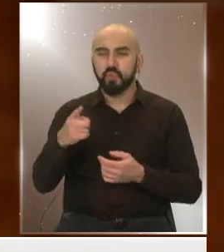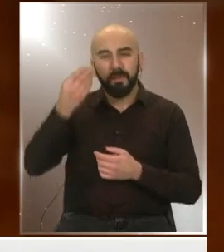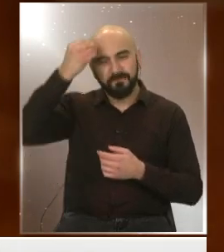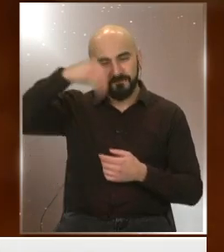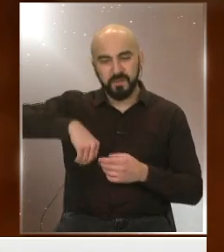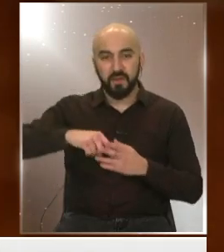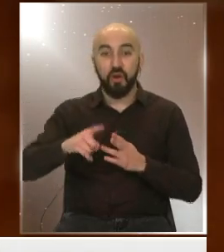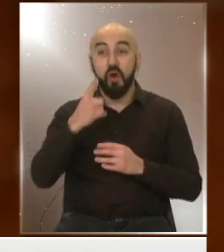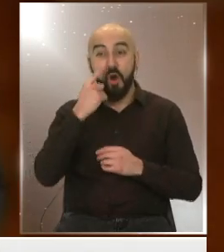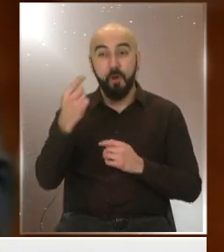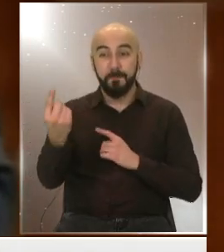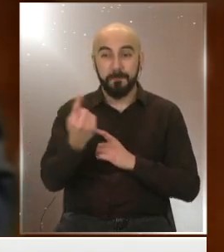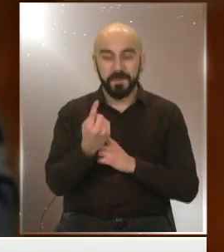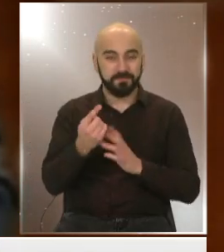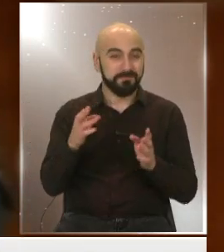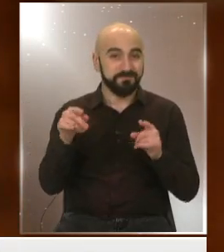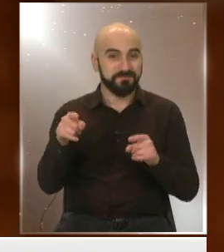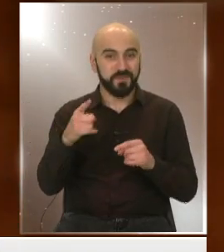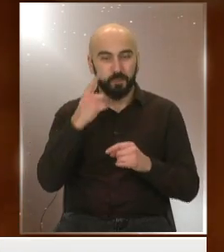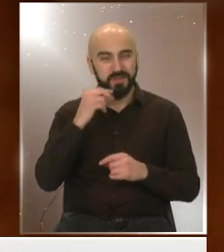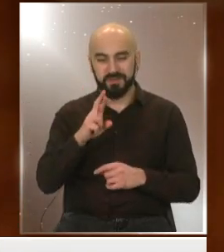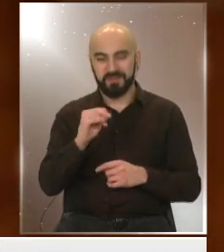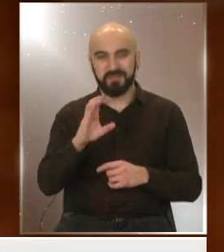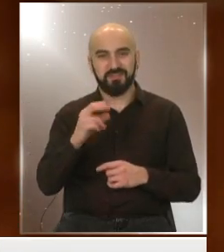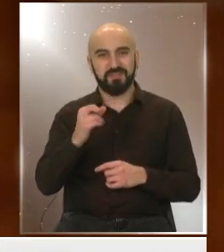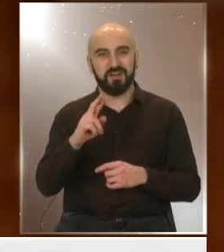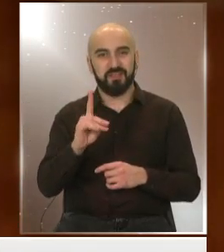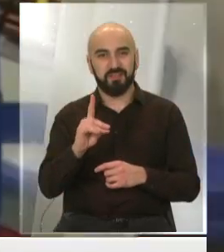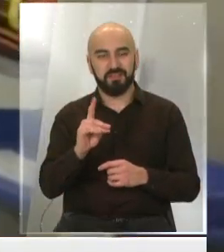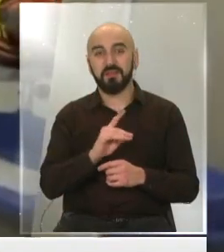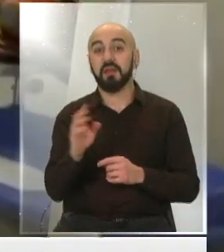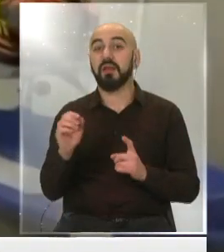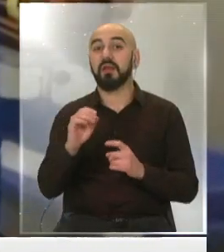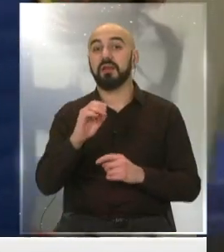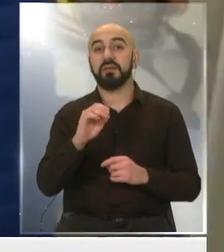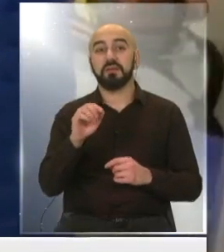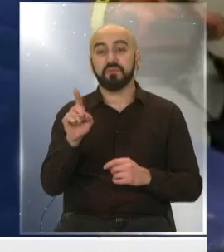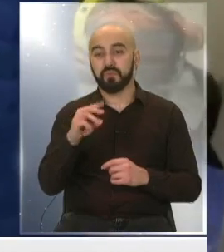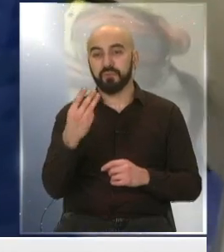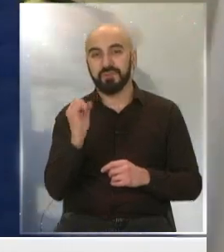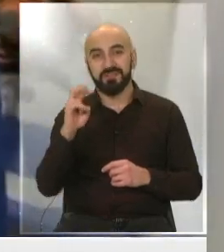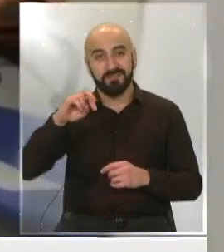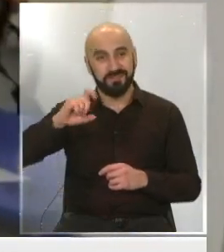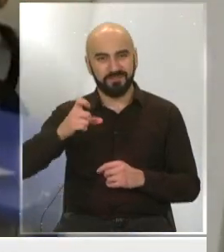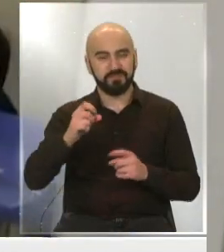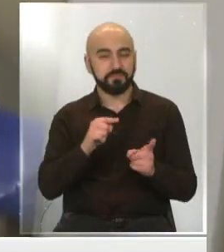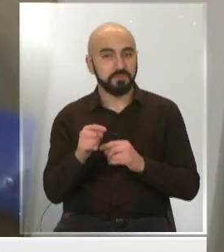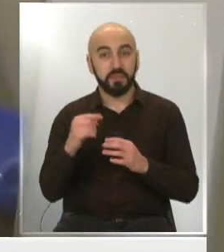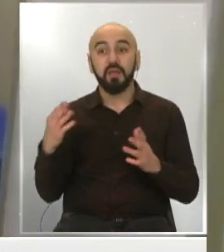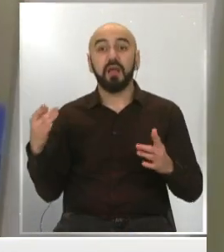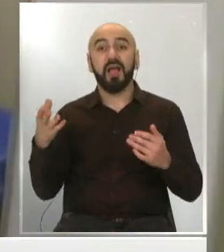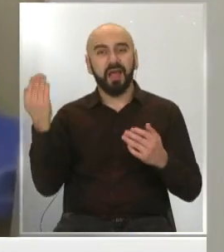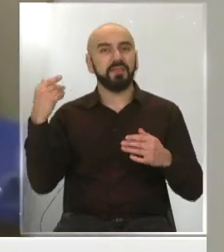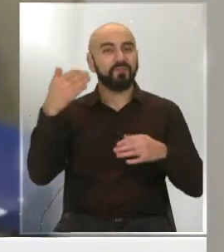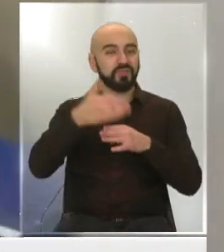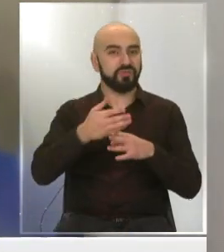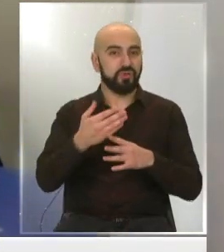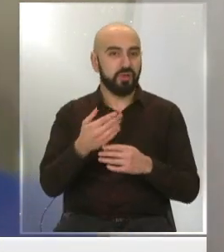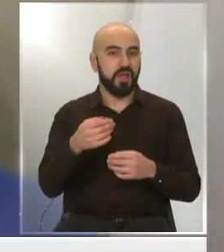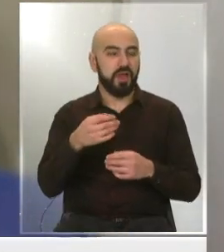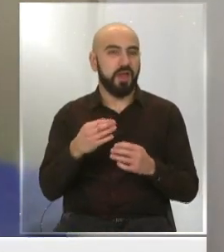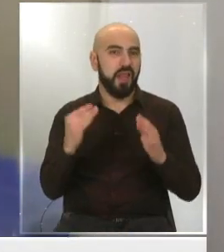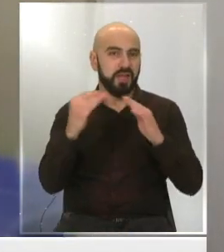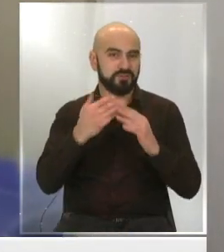de veces que Richard Cisneros, más conocido como Richard Swing, visitó el Palacio de Gobierno. ¿Y quién es